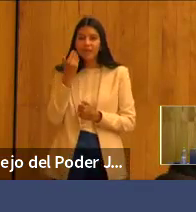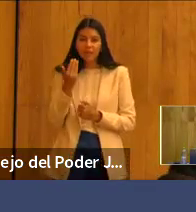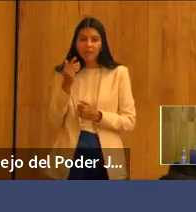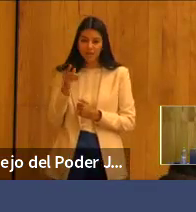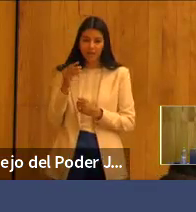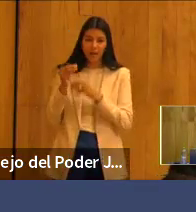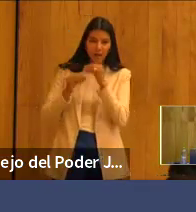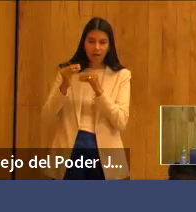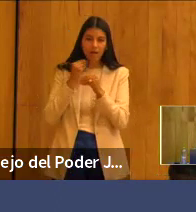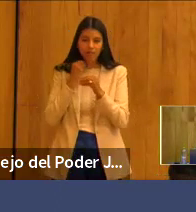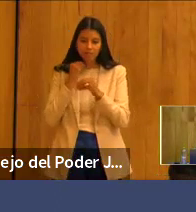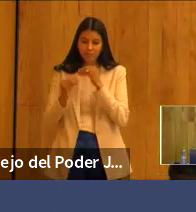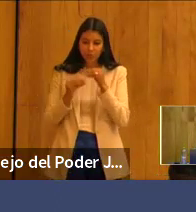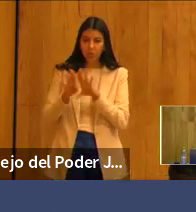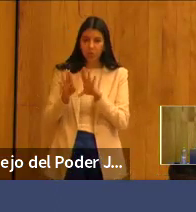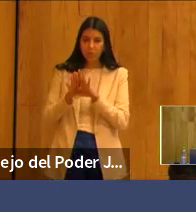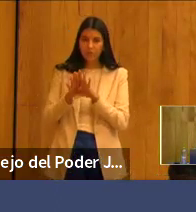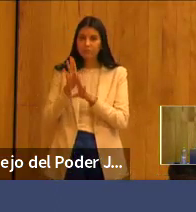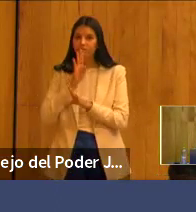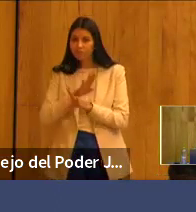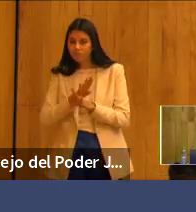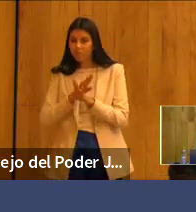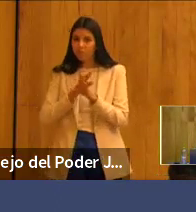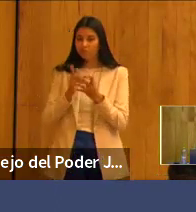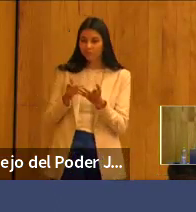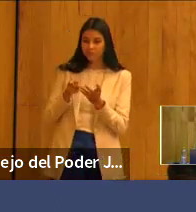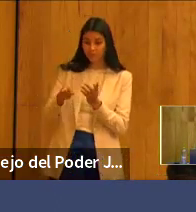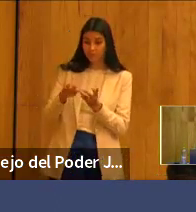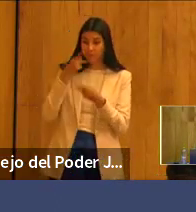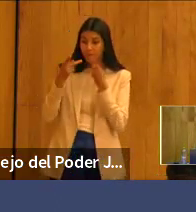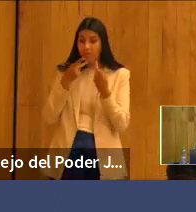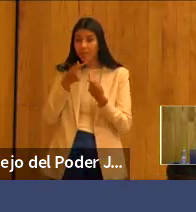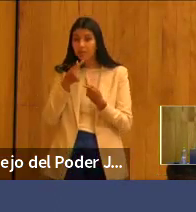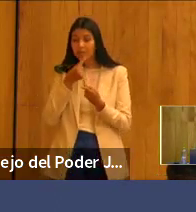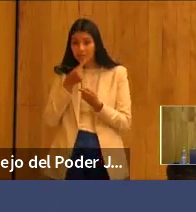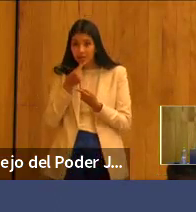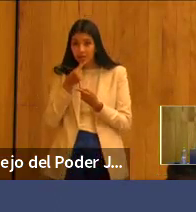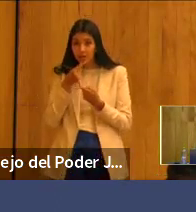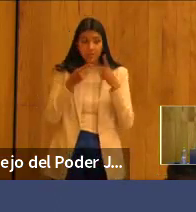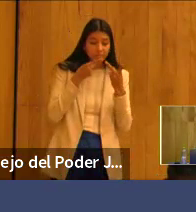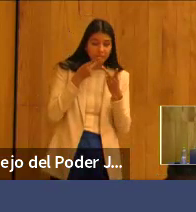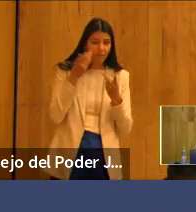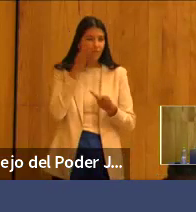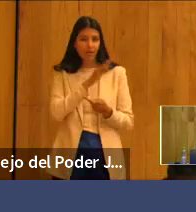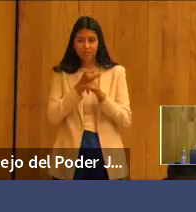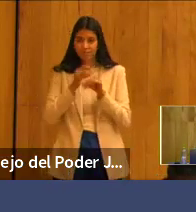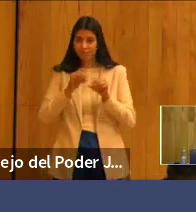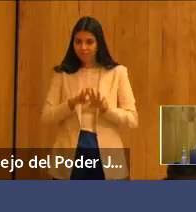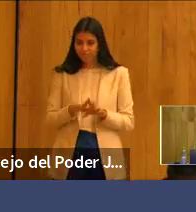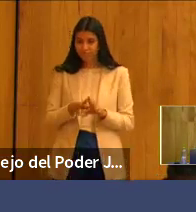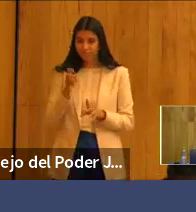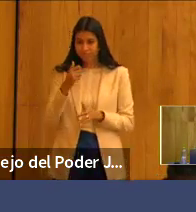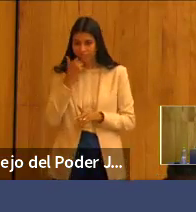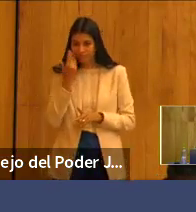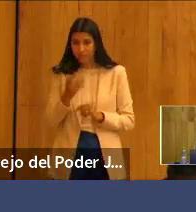dos circunstancias la fiabilidad del testimonio de la víctima. También hablaba pues de